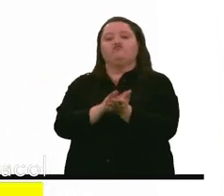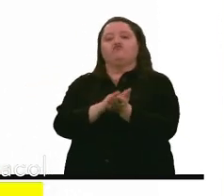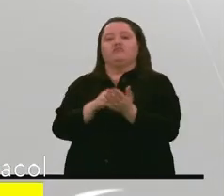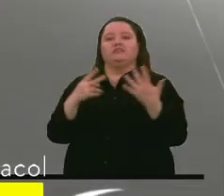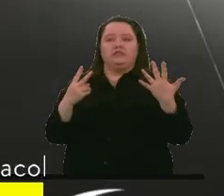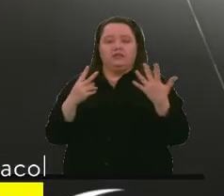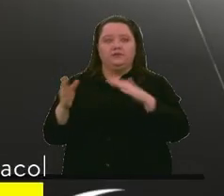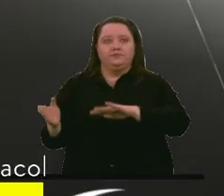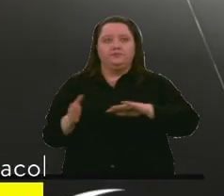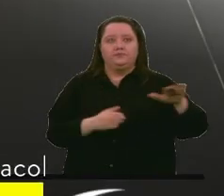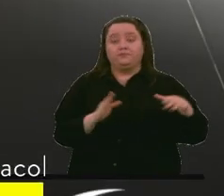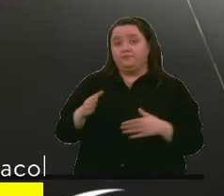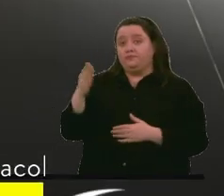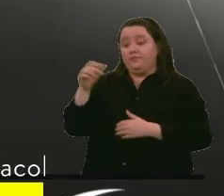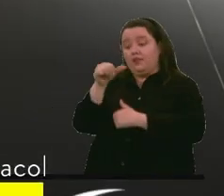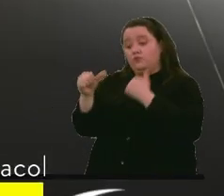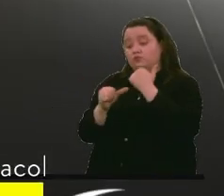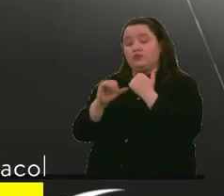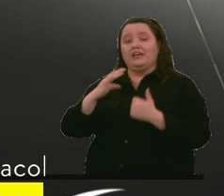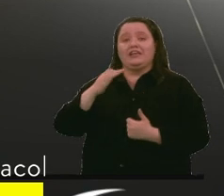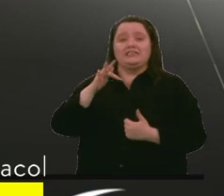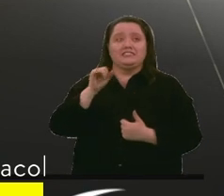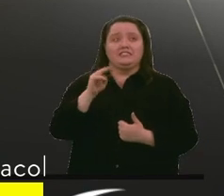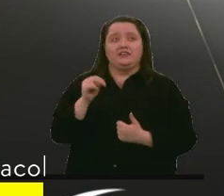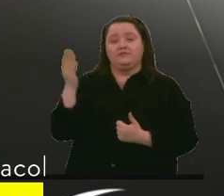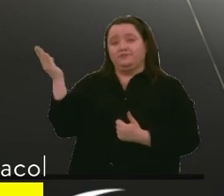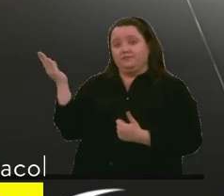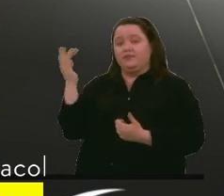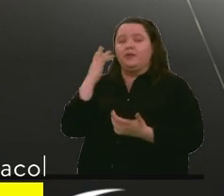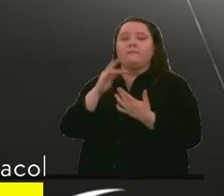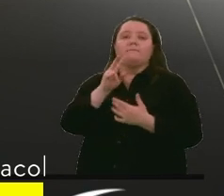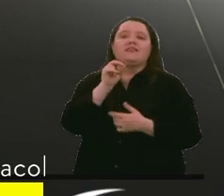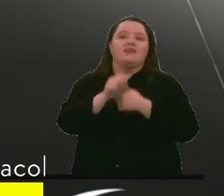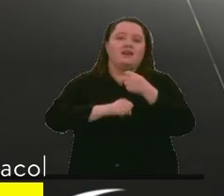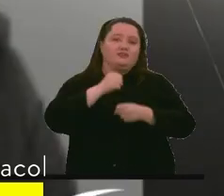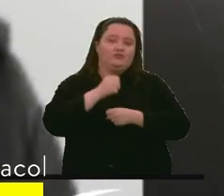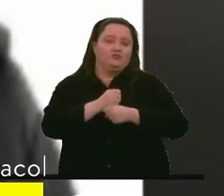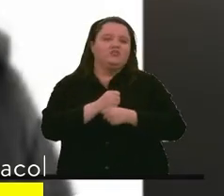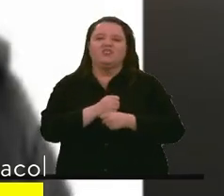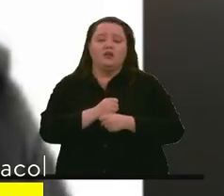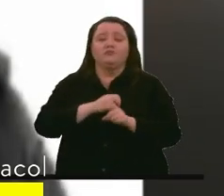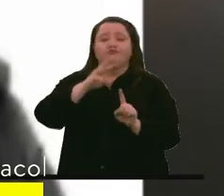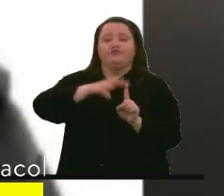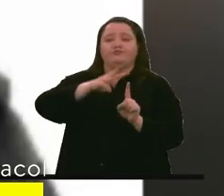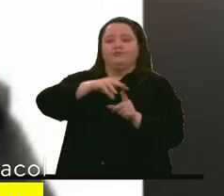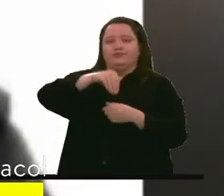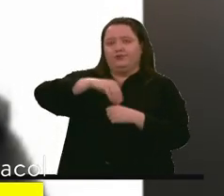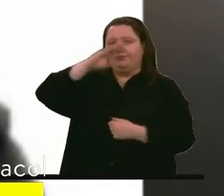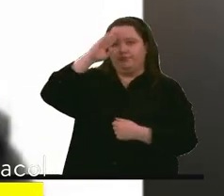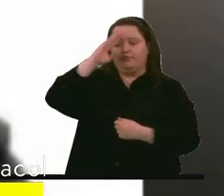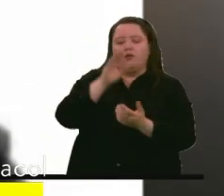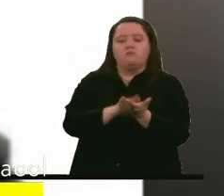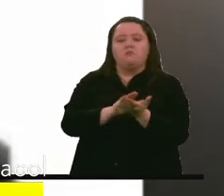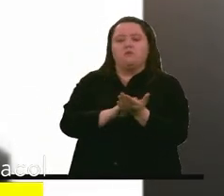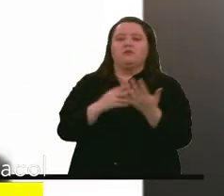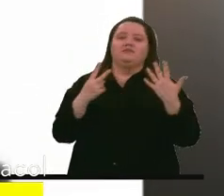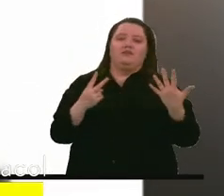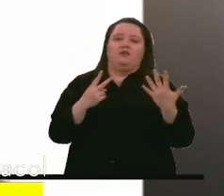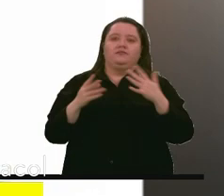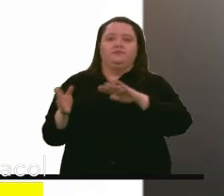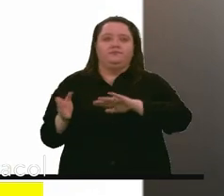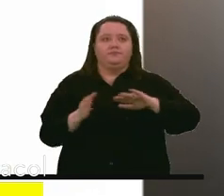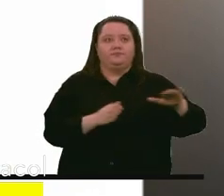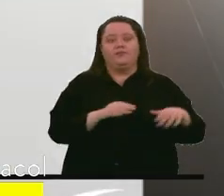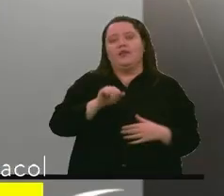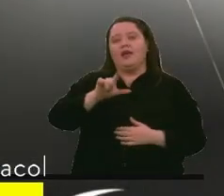felicitaciones. Con él estaba el auxiliar Cristian Ricardo Cubillos Borbón, de 20 años, con 3 meses en la policía y 7 felicitaciones.